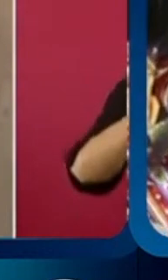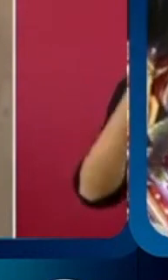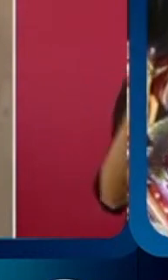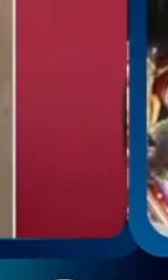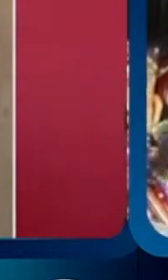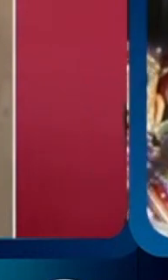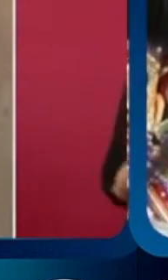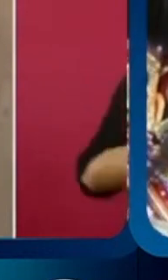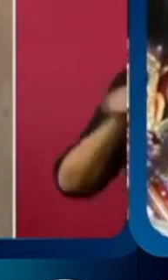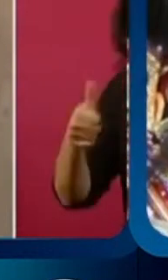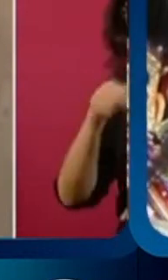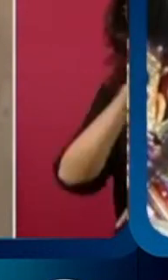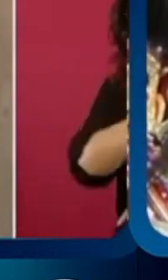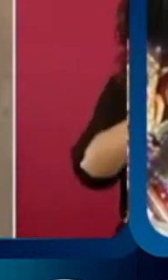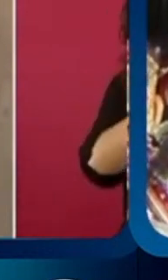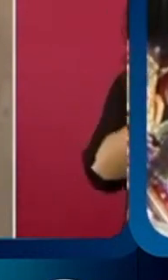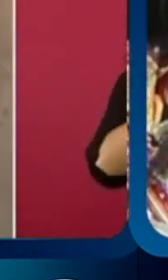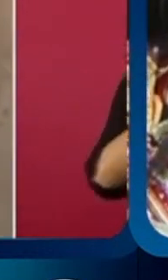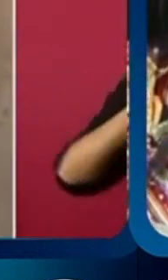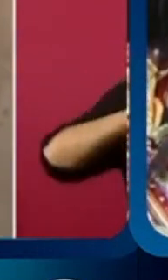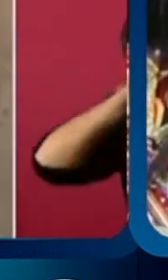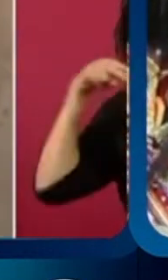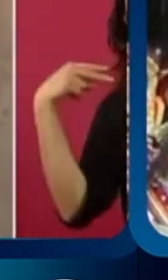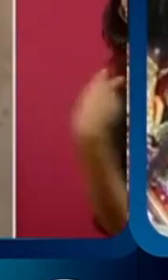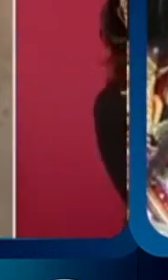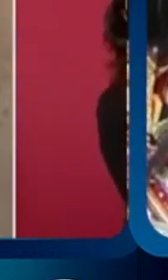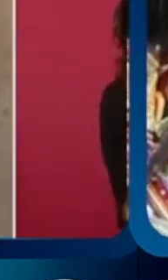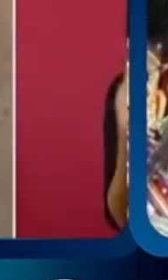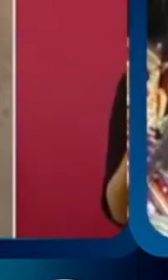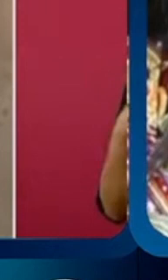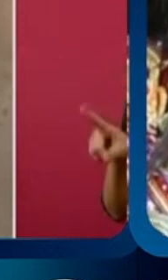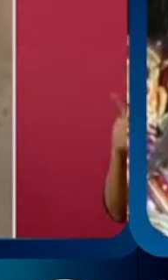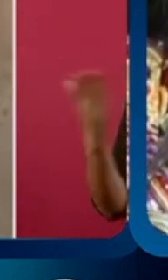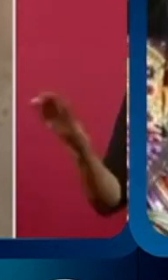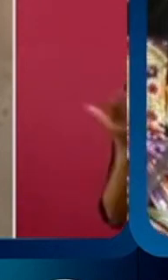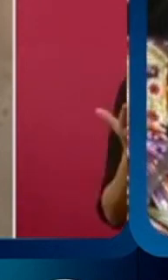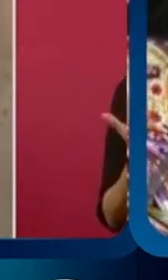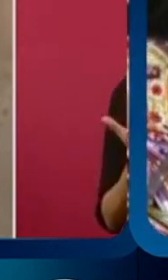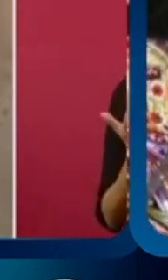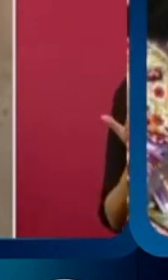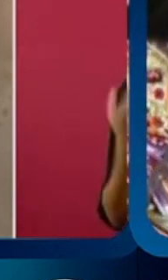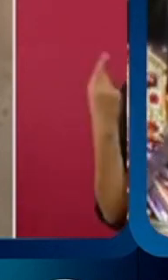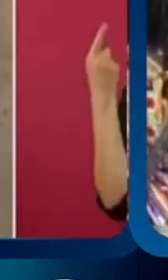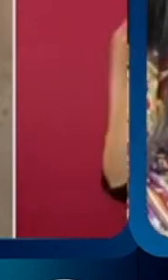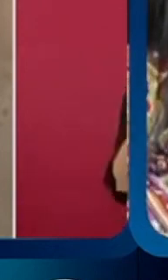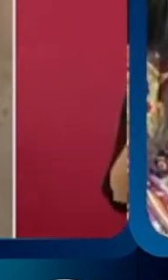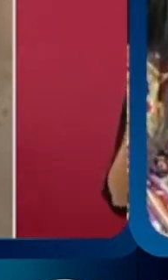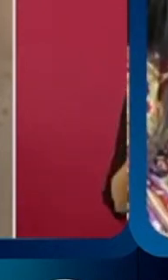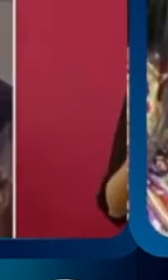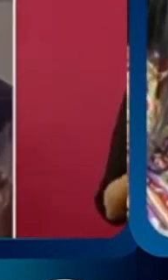los padres de Devani por un perito independiente. Ambos dictámenes tienen